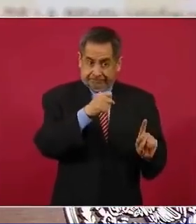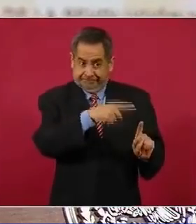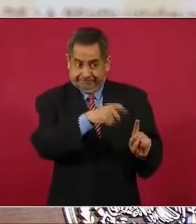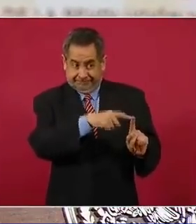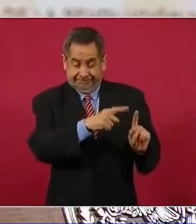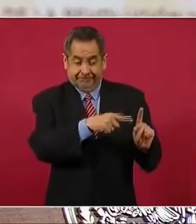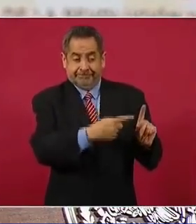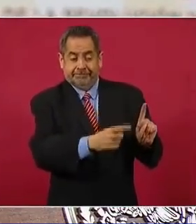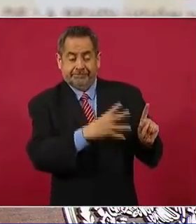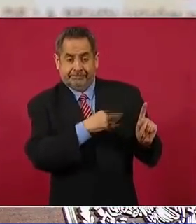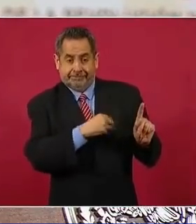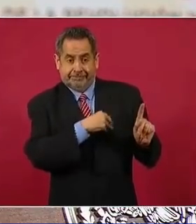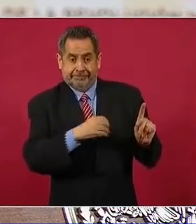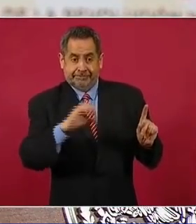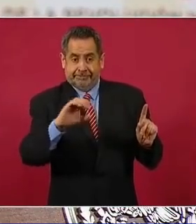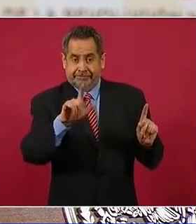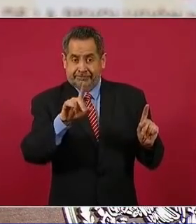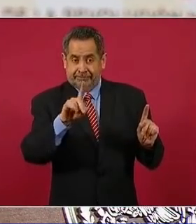Claudio hijo